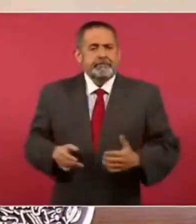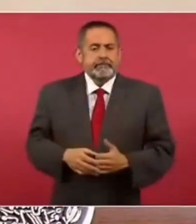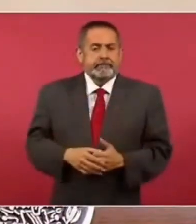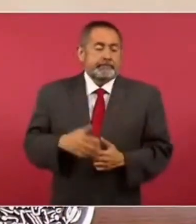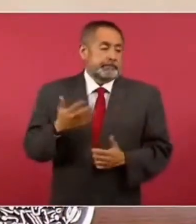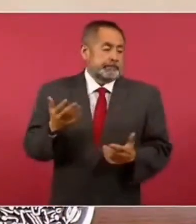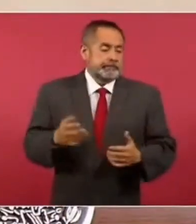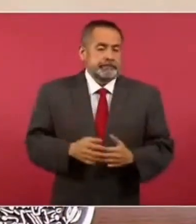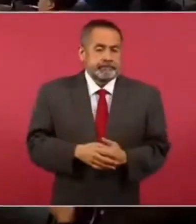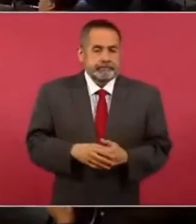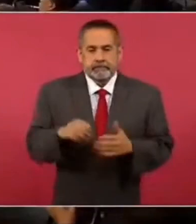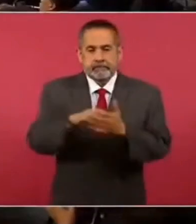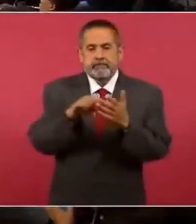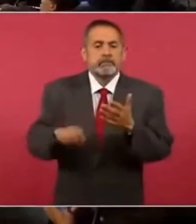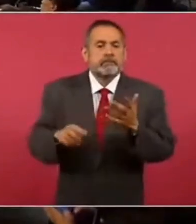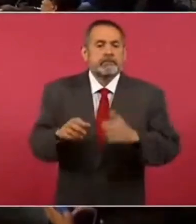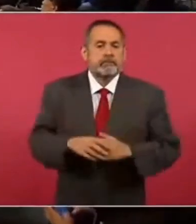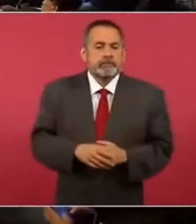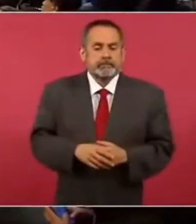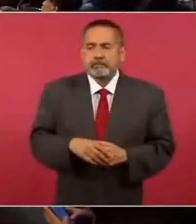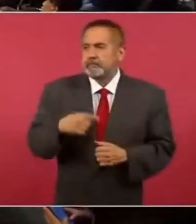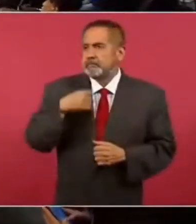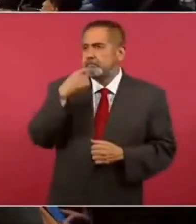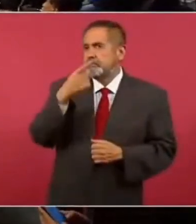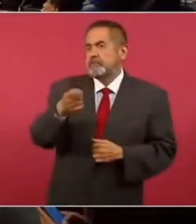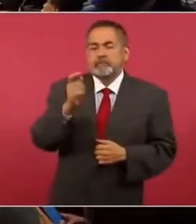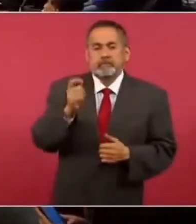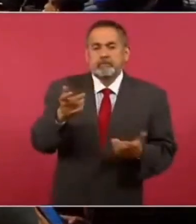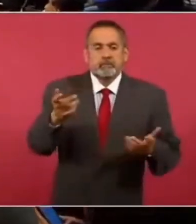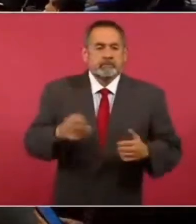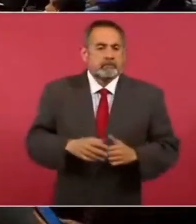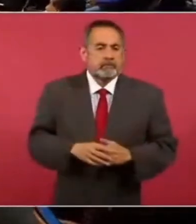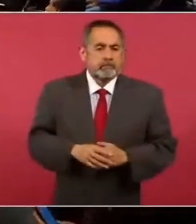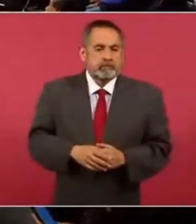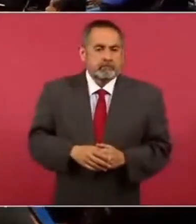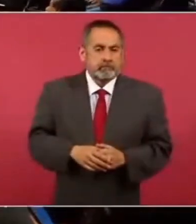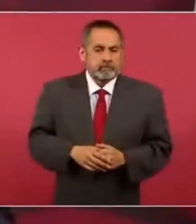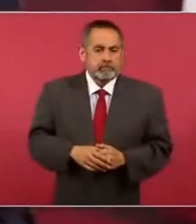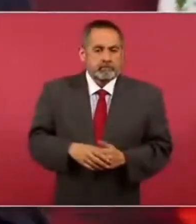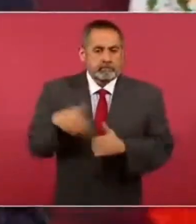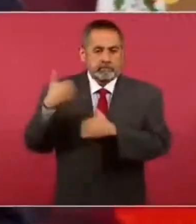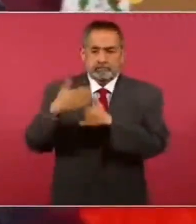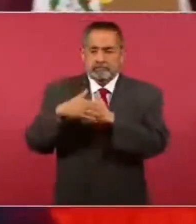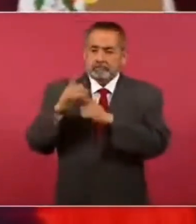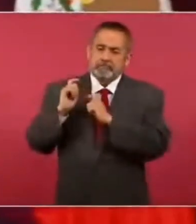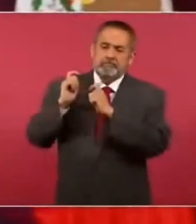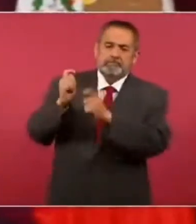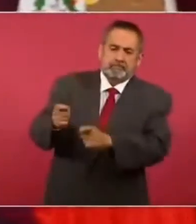Y, por ejemplo, decirle a quien vaya a quedar, ¿no?